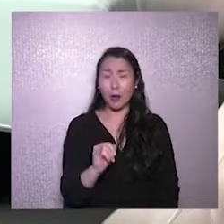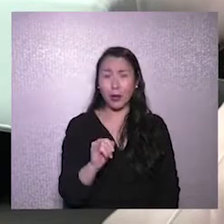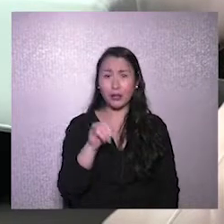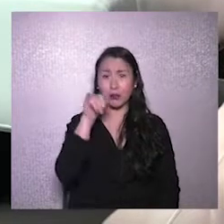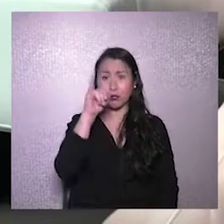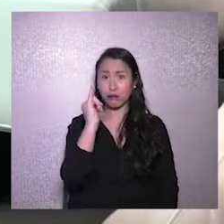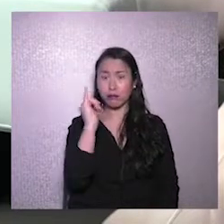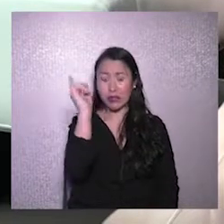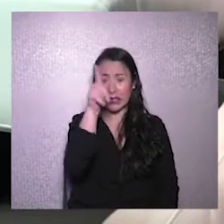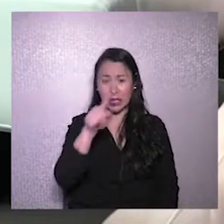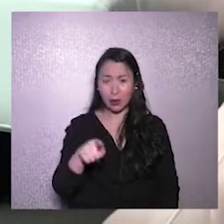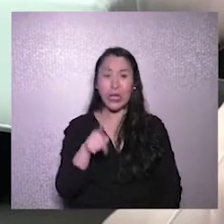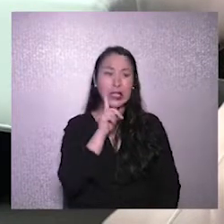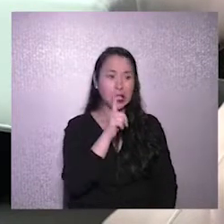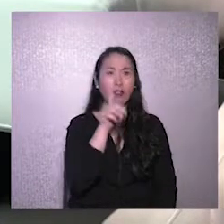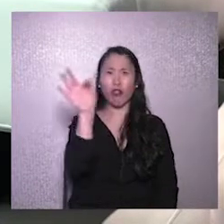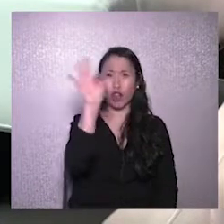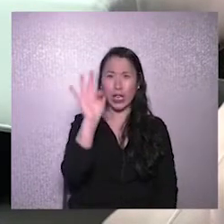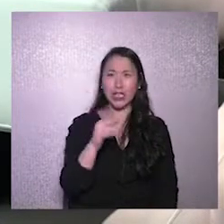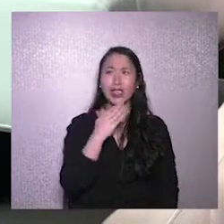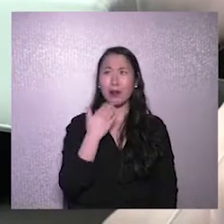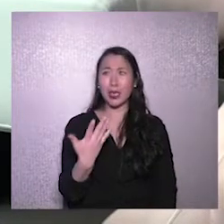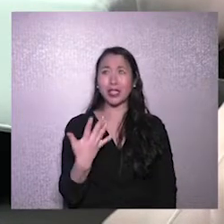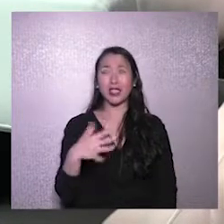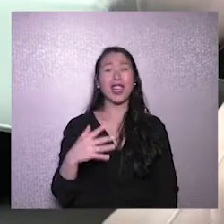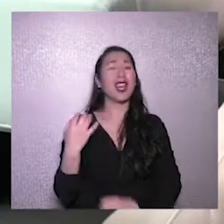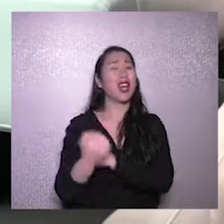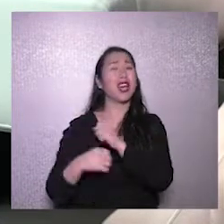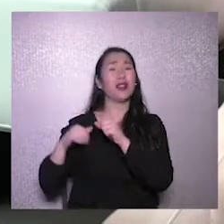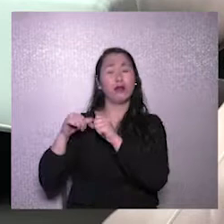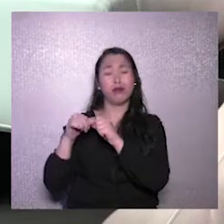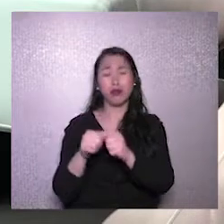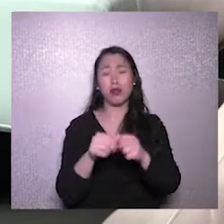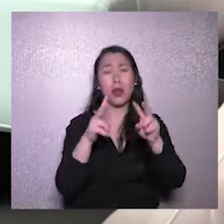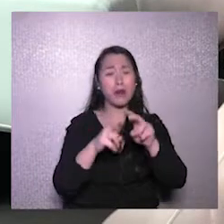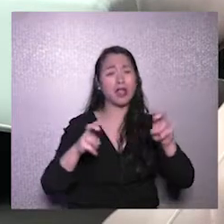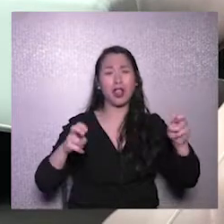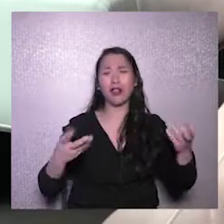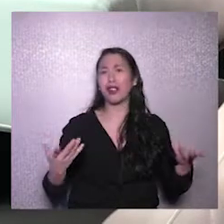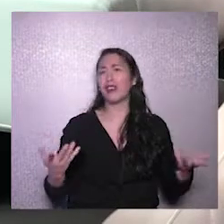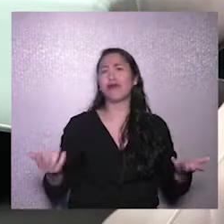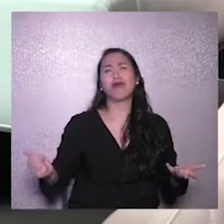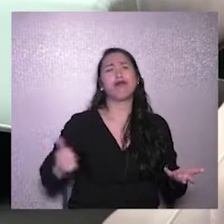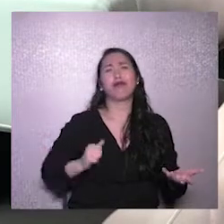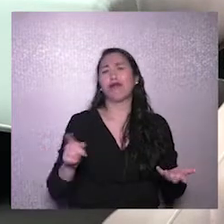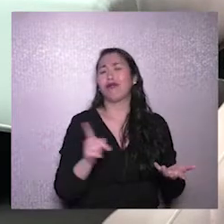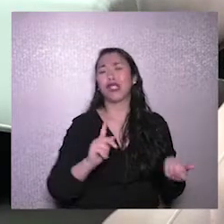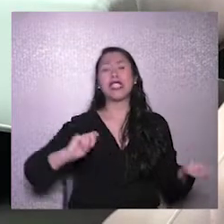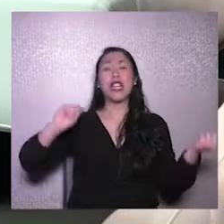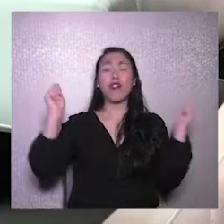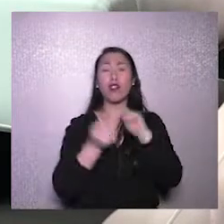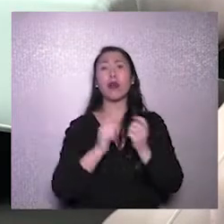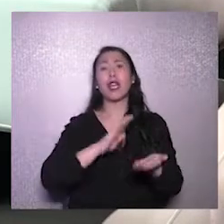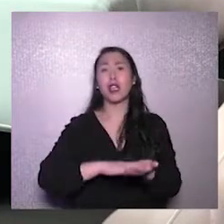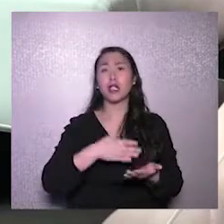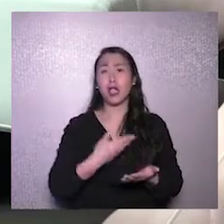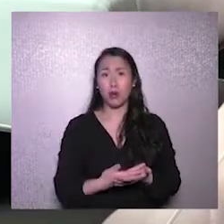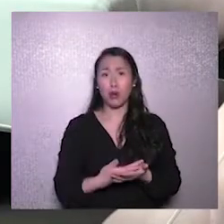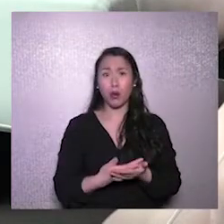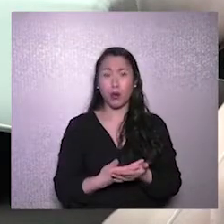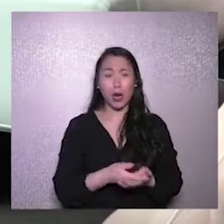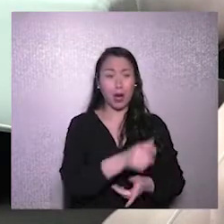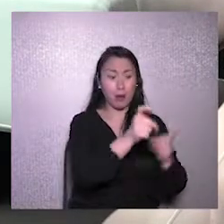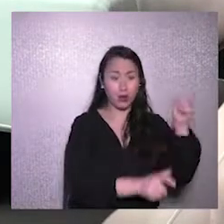tener FONASA, ya está por años estudiado que es completamente ineficiente y transforma la salud tanto para la gente